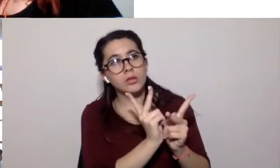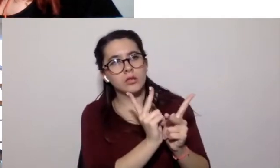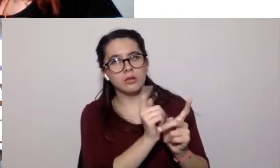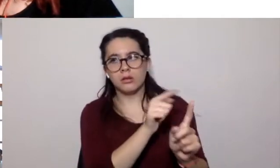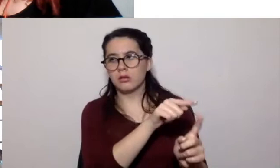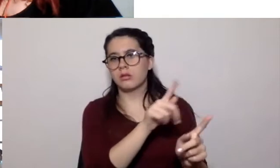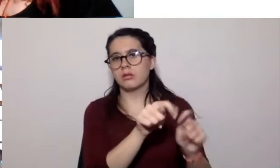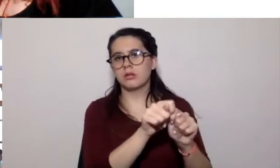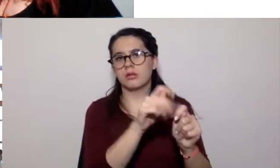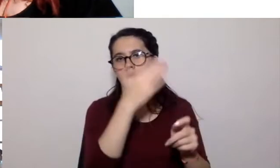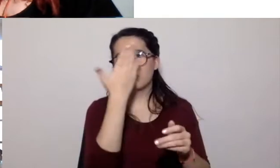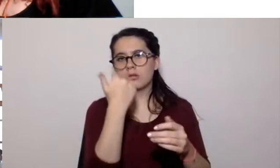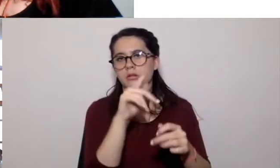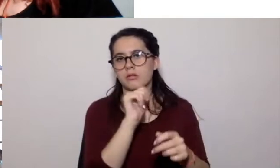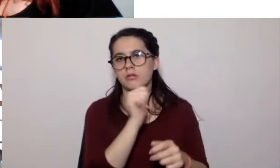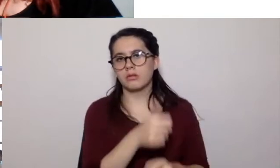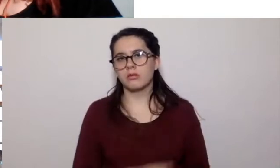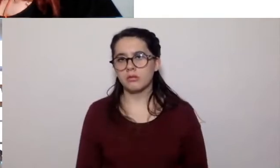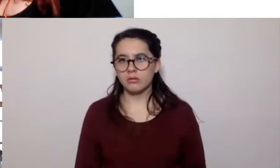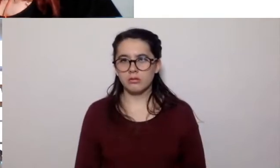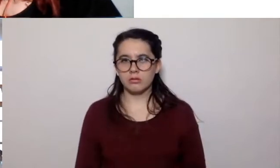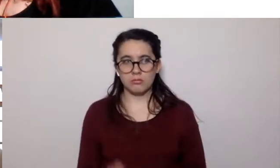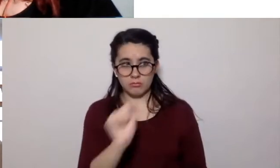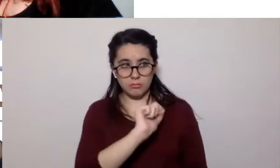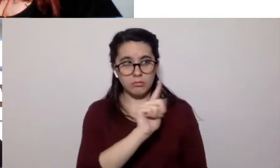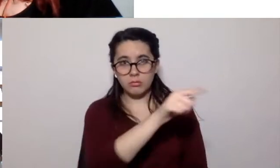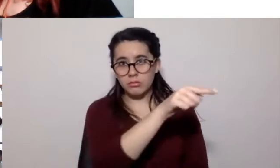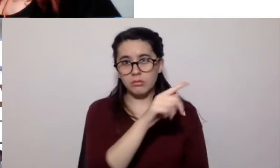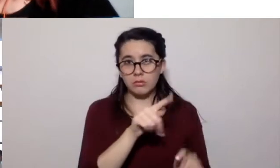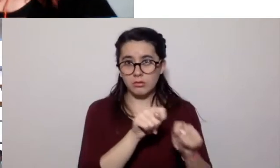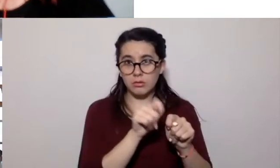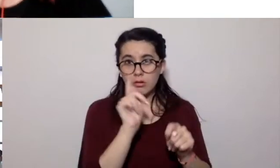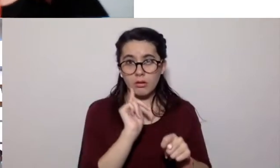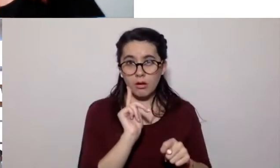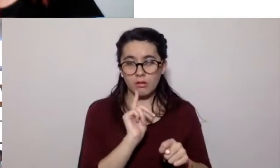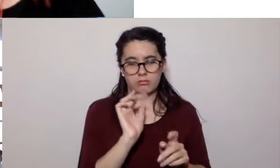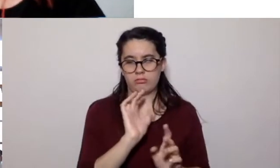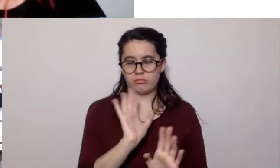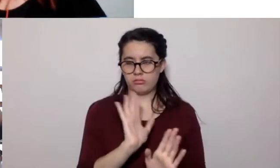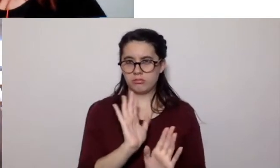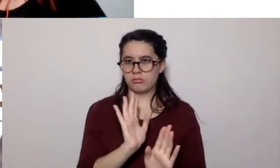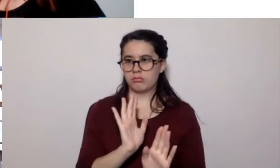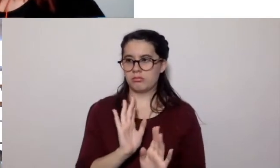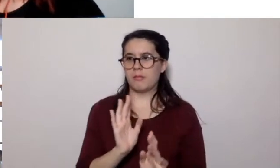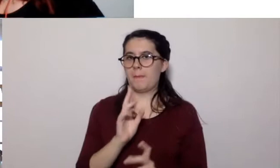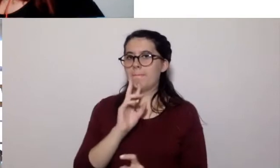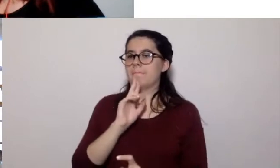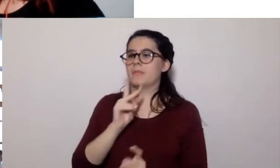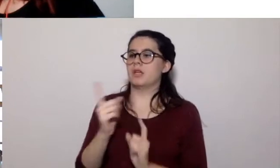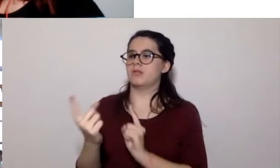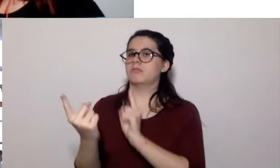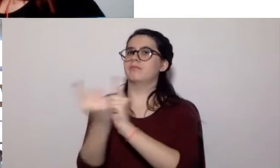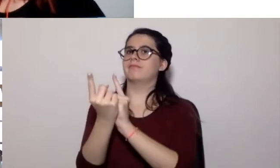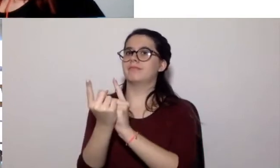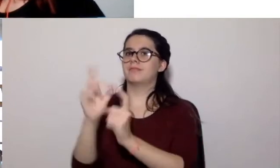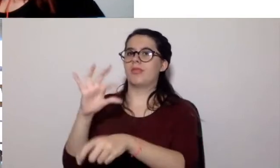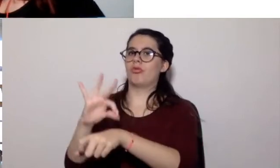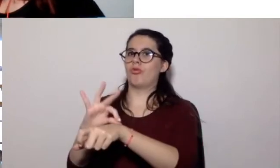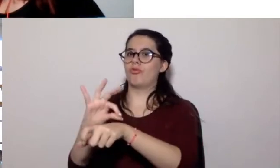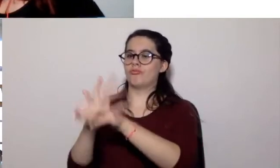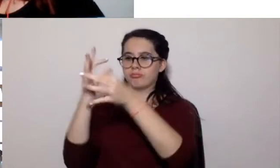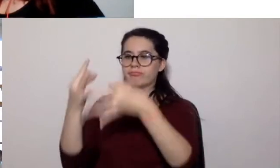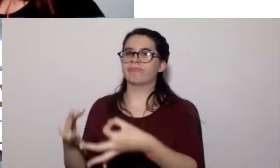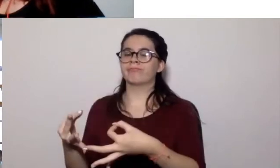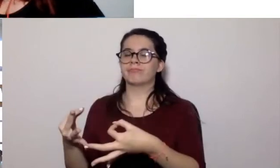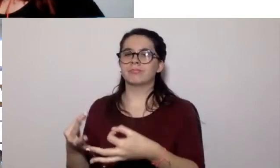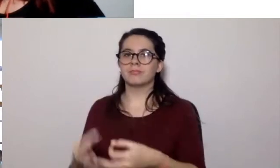eso sí está fuera de, o sea, estoy mal informada, vaya, ¿no? Y puedo hacer hipótesis erróneas.